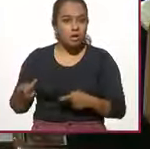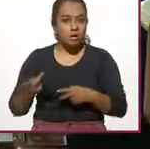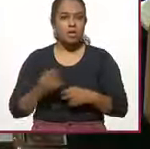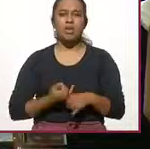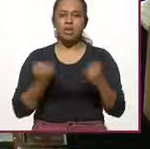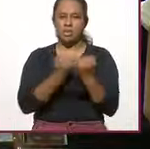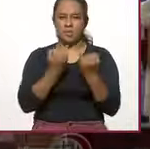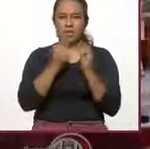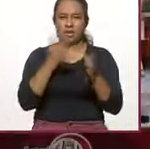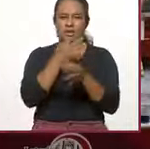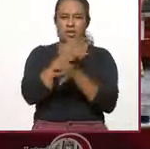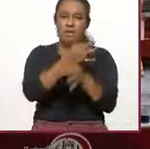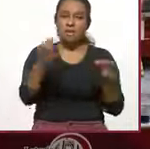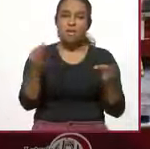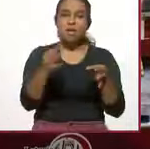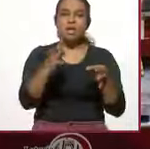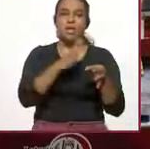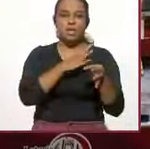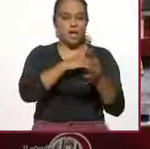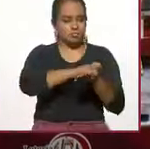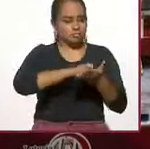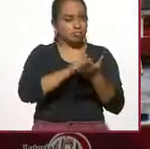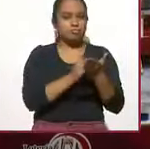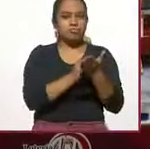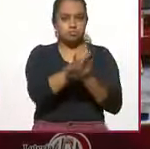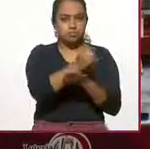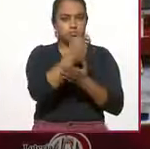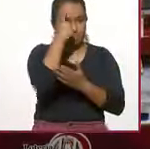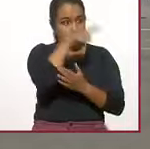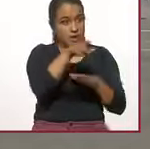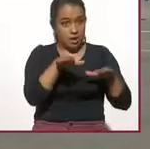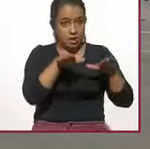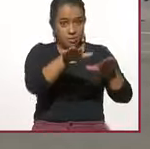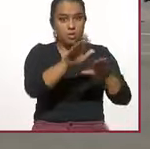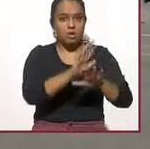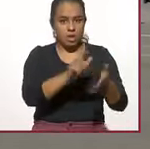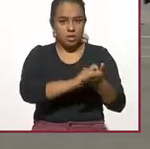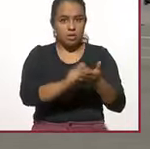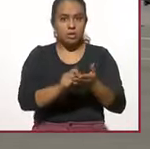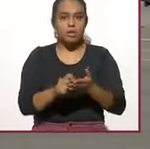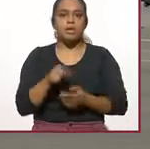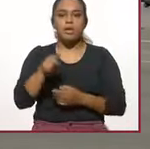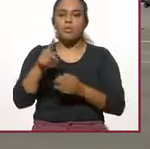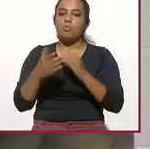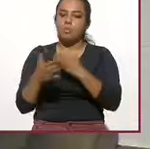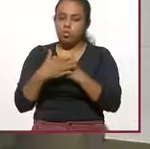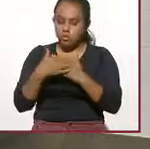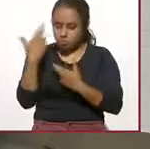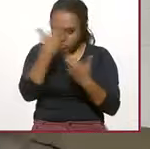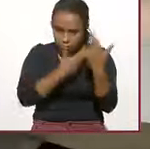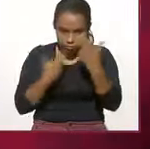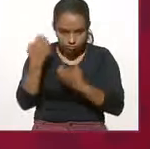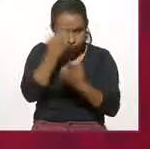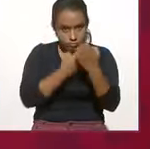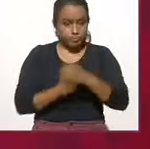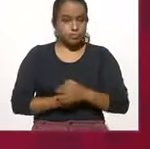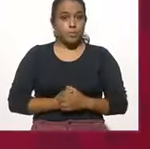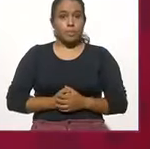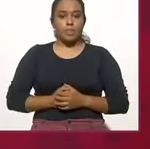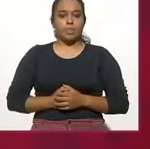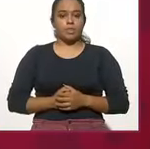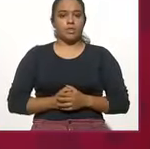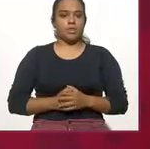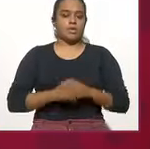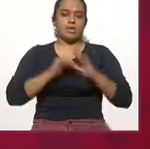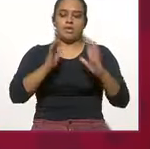Asimismo, anunció que ya se tiene un comprador formal para la aeronave y por ello se hará un nuevo avalúo. Decir que fue